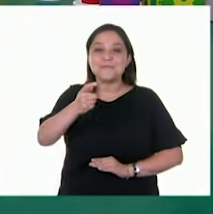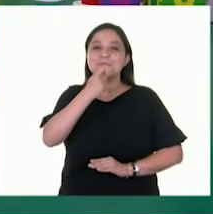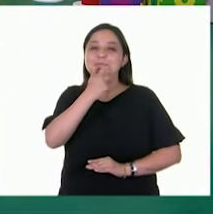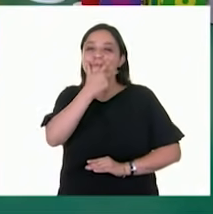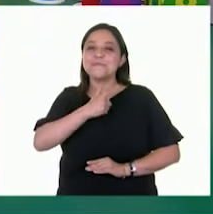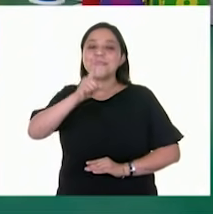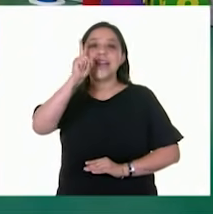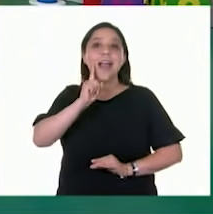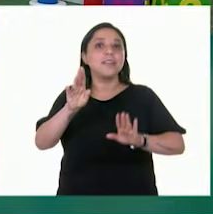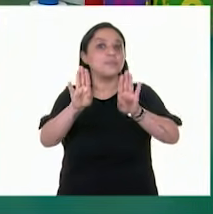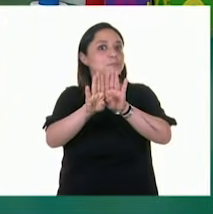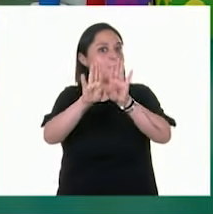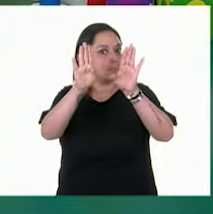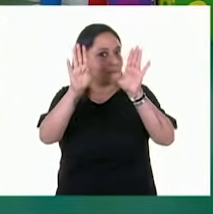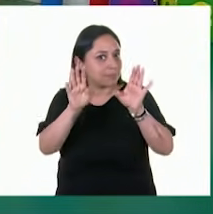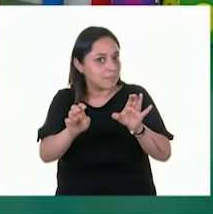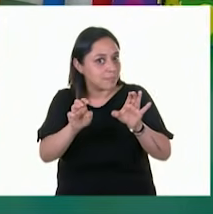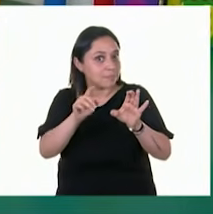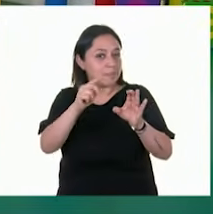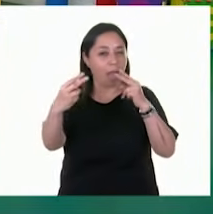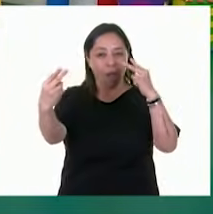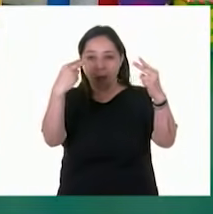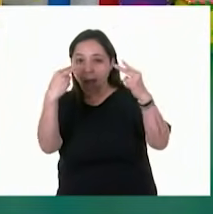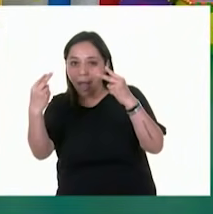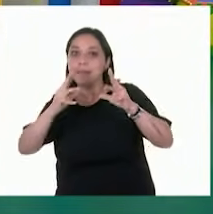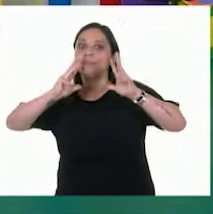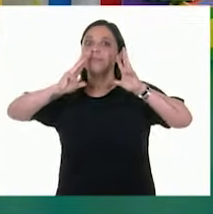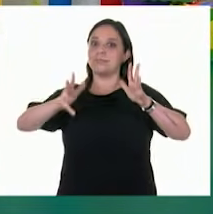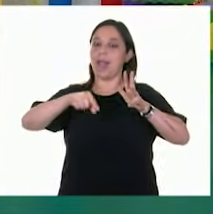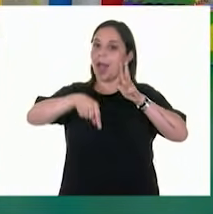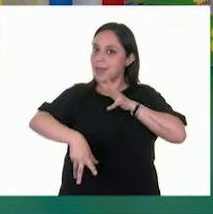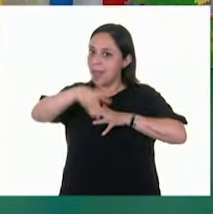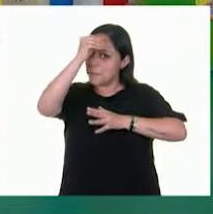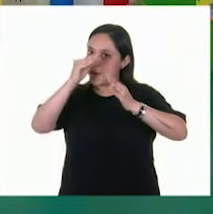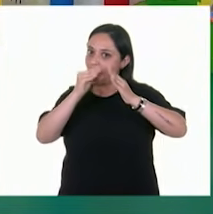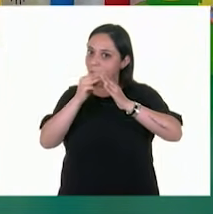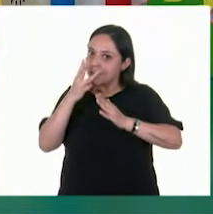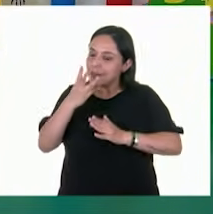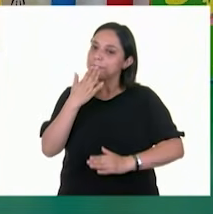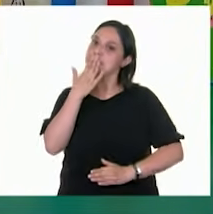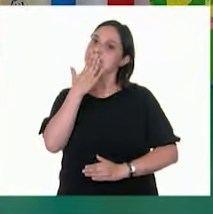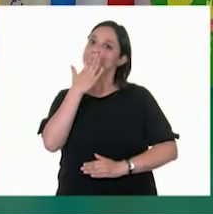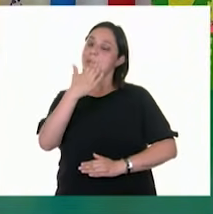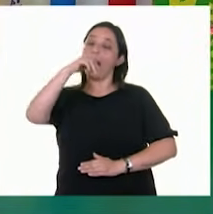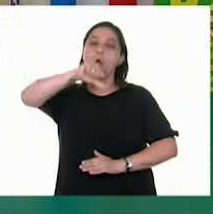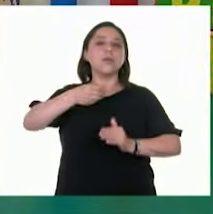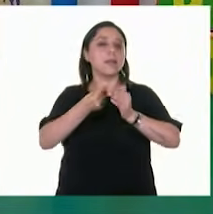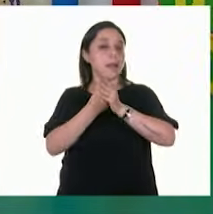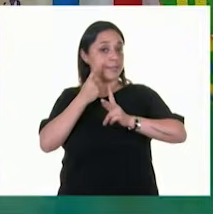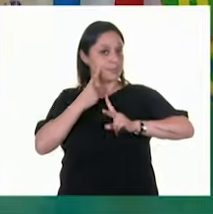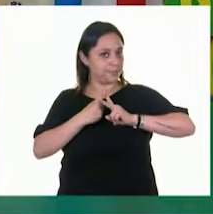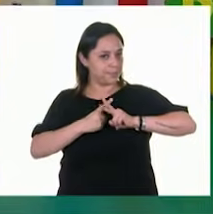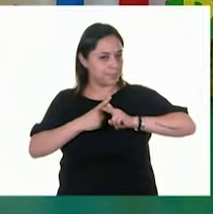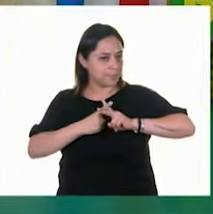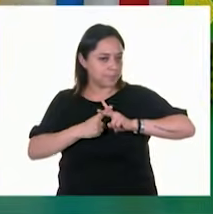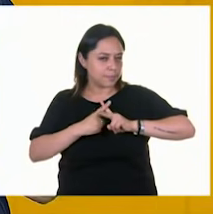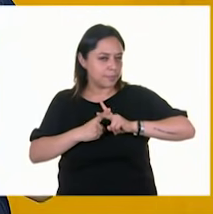niños, ¿cómo están? Qué bueno que ya llegaron aquí a Aprenden Casa 3. El día de hoy, en la asignatura de